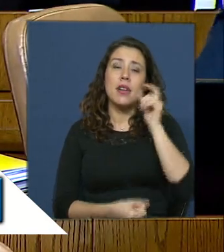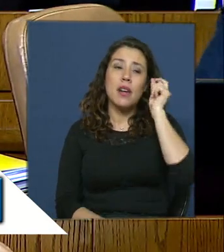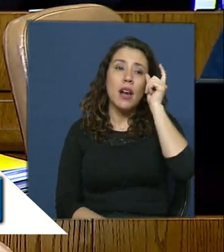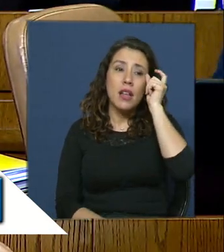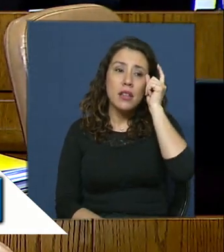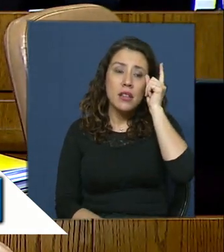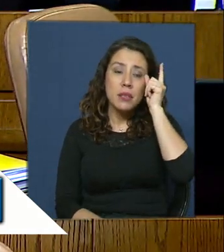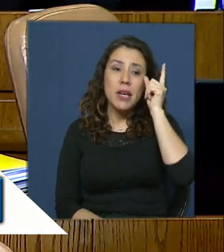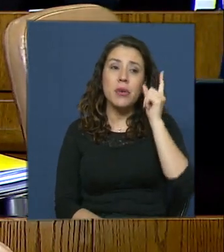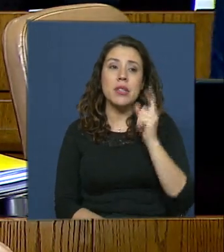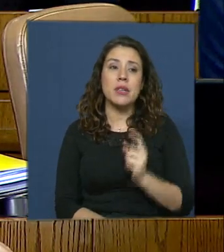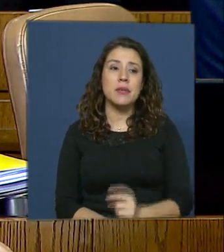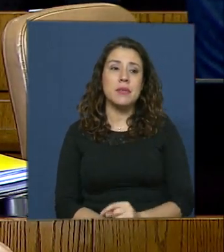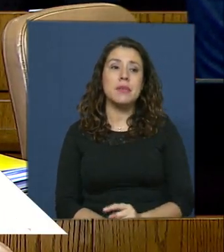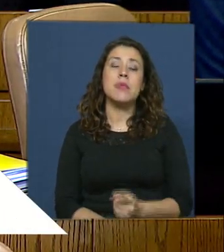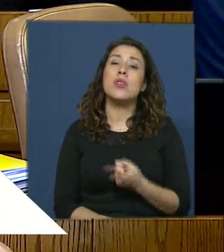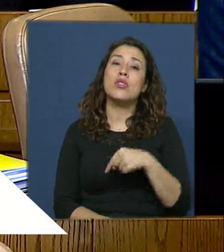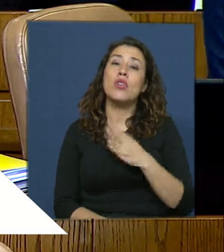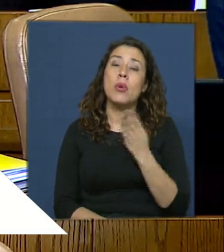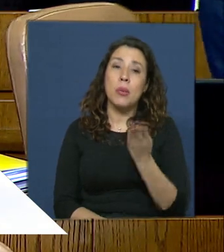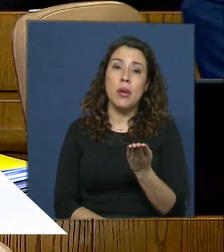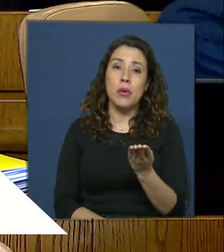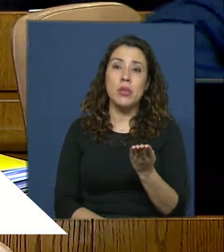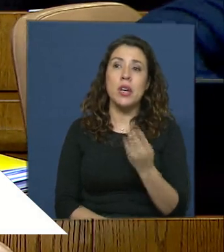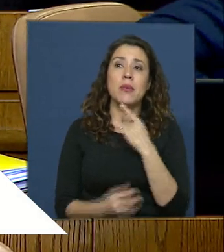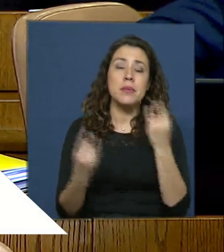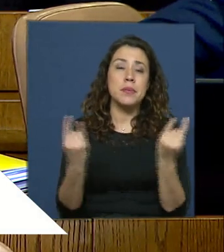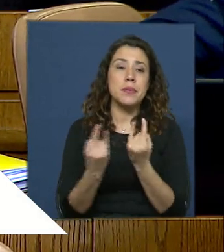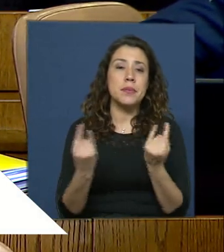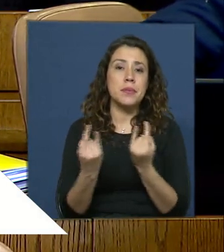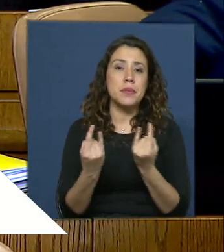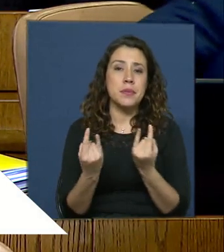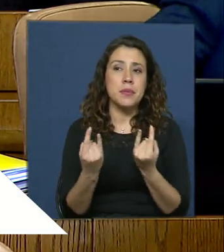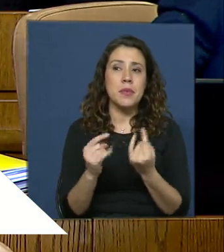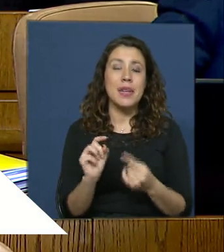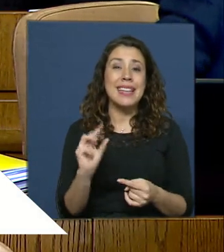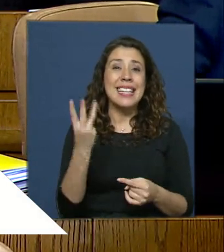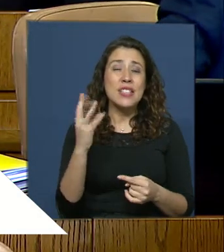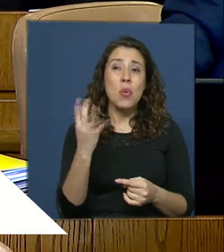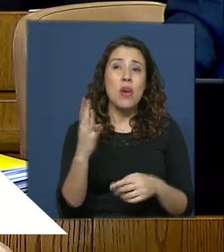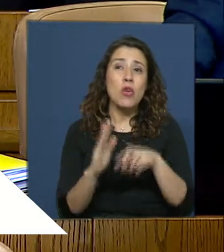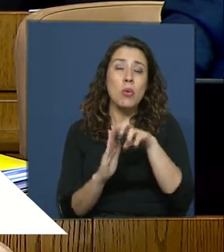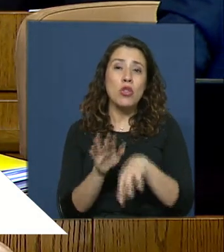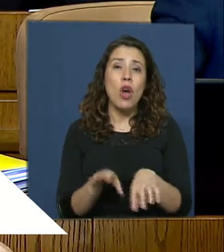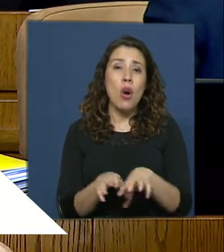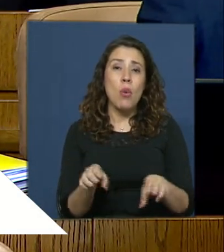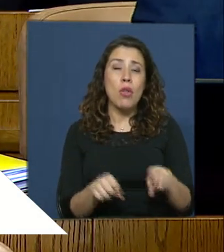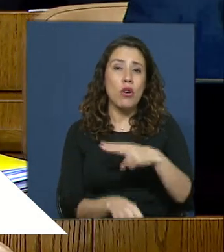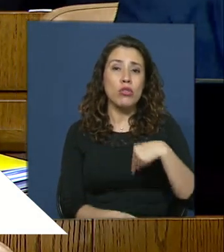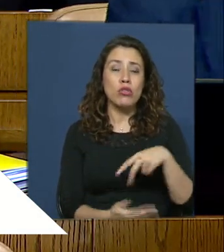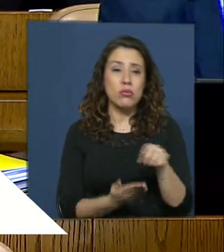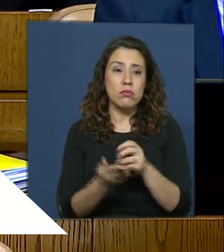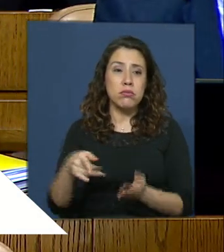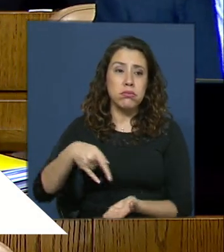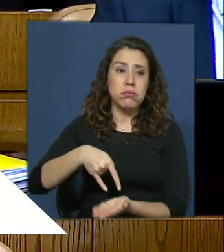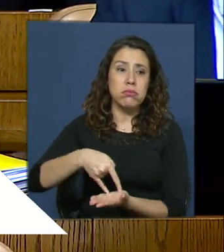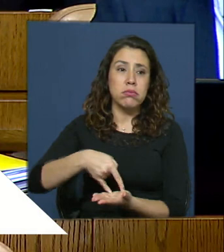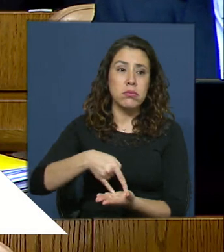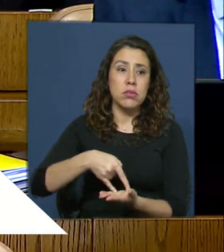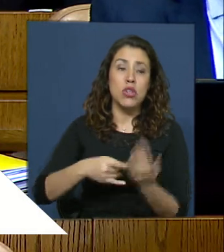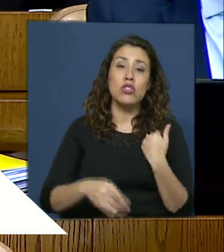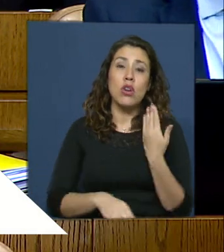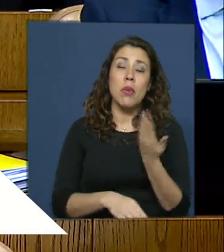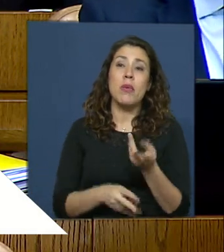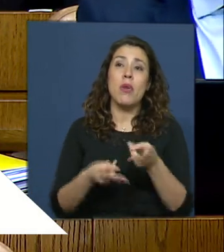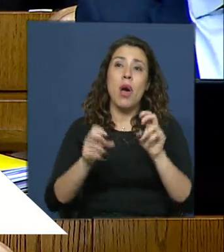hay que comprenderlo, y por eso estamos pidiendo esto urgente, porque es el tercero o cuarto proyecto de acuerdo que estamos presentando. Así que yo